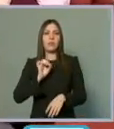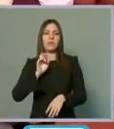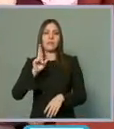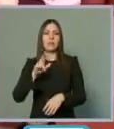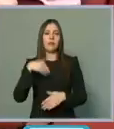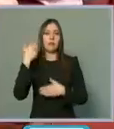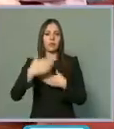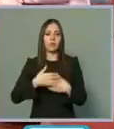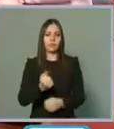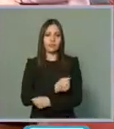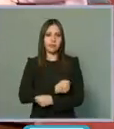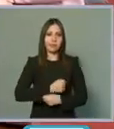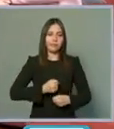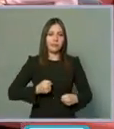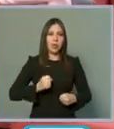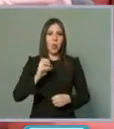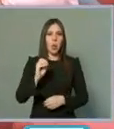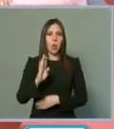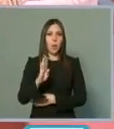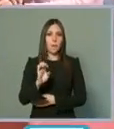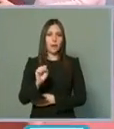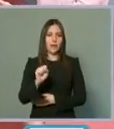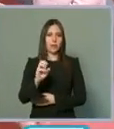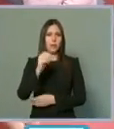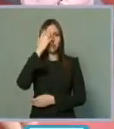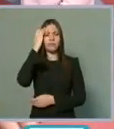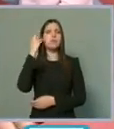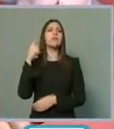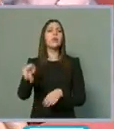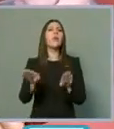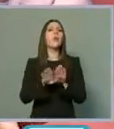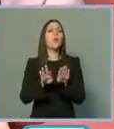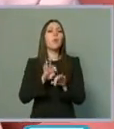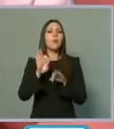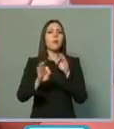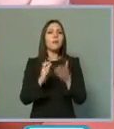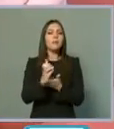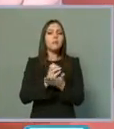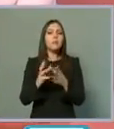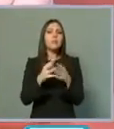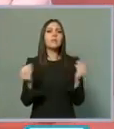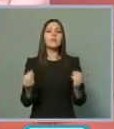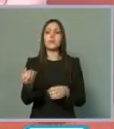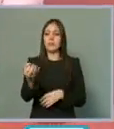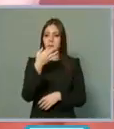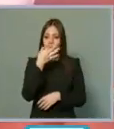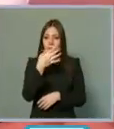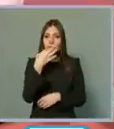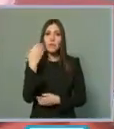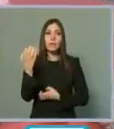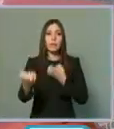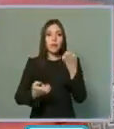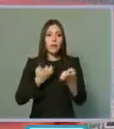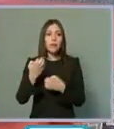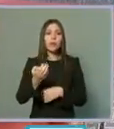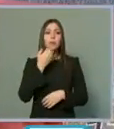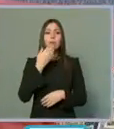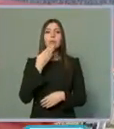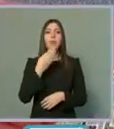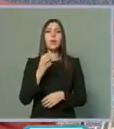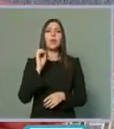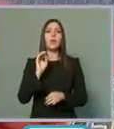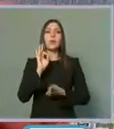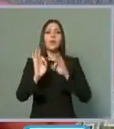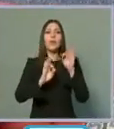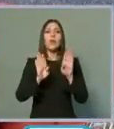es el tratamiento para el hipotiroidismo? ¿Es con pastillas, con ejercicio, con nutrición? Yo creo que es integral. ¿Algún tipo de